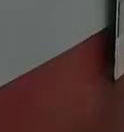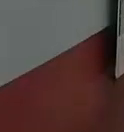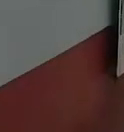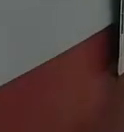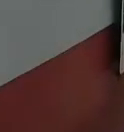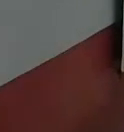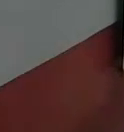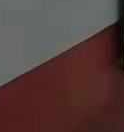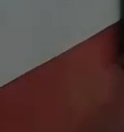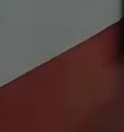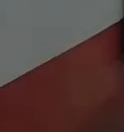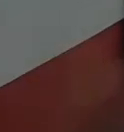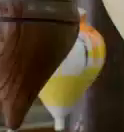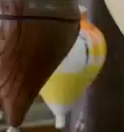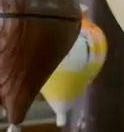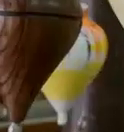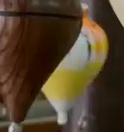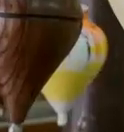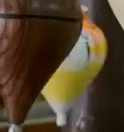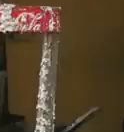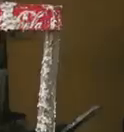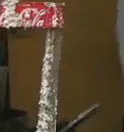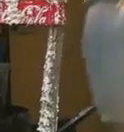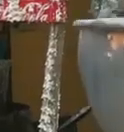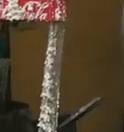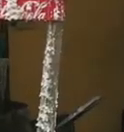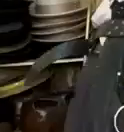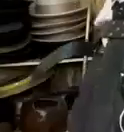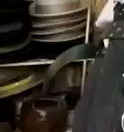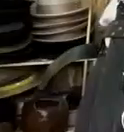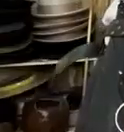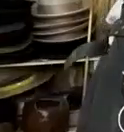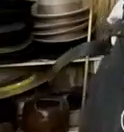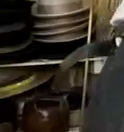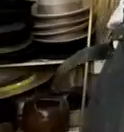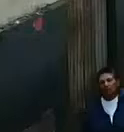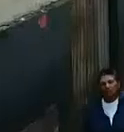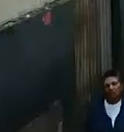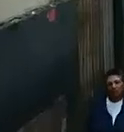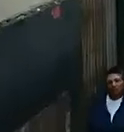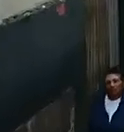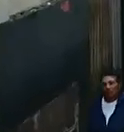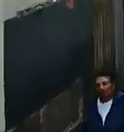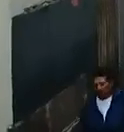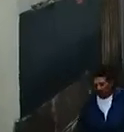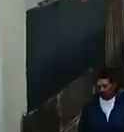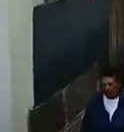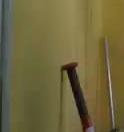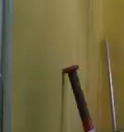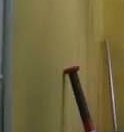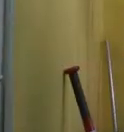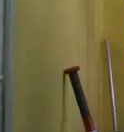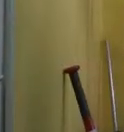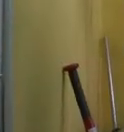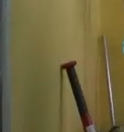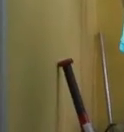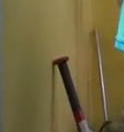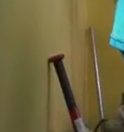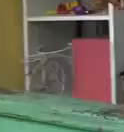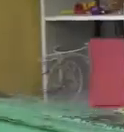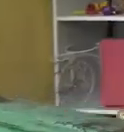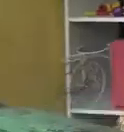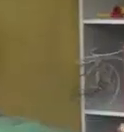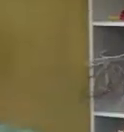Quito es la tierra de los oficios eternos, que entre las maravillas de una urbe moderna mantiene intactas